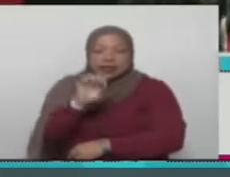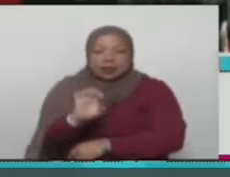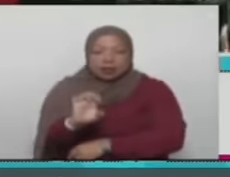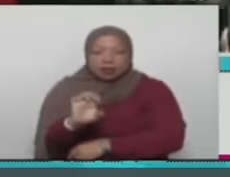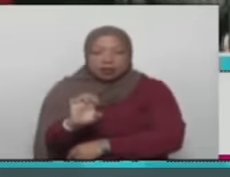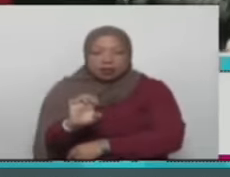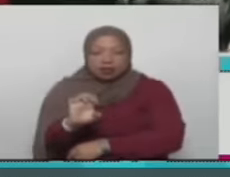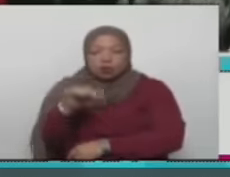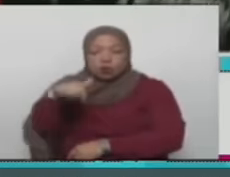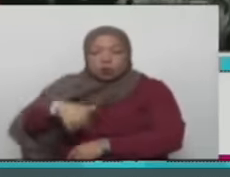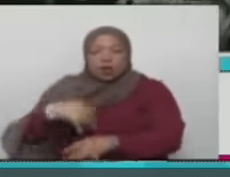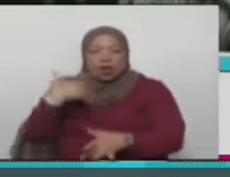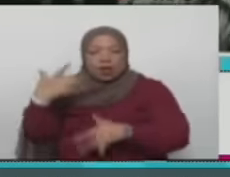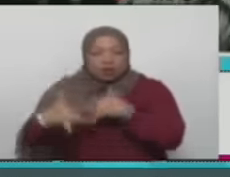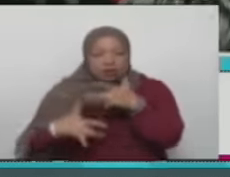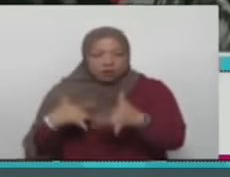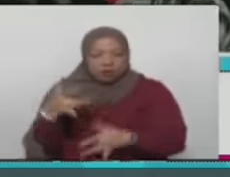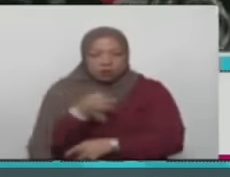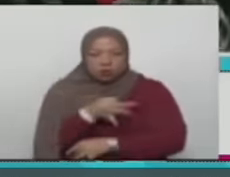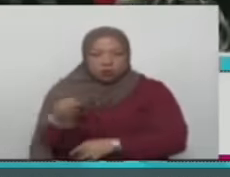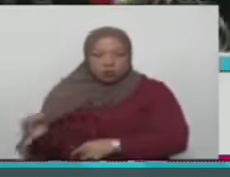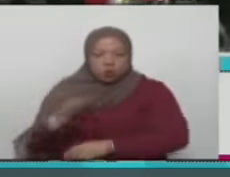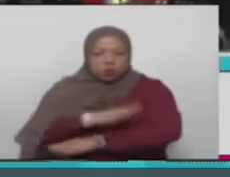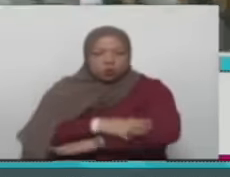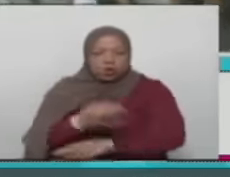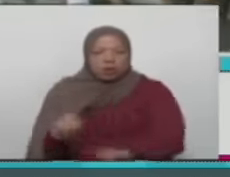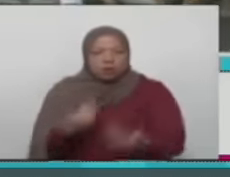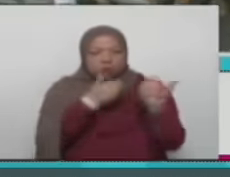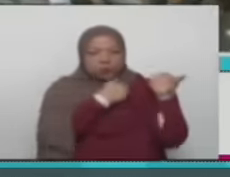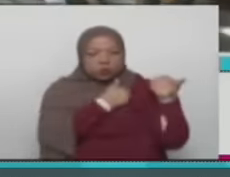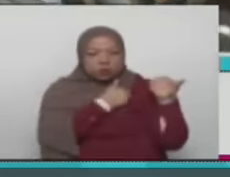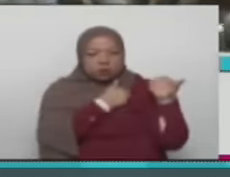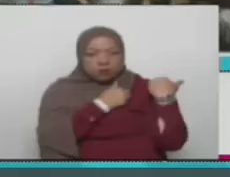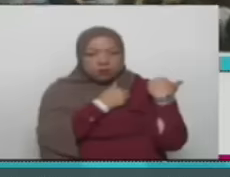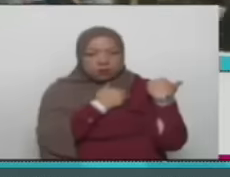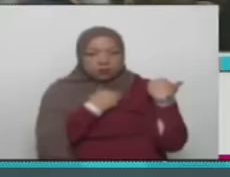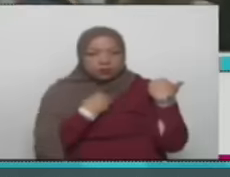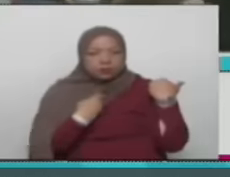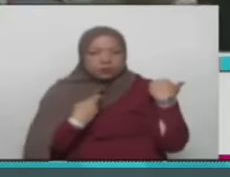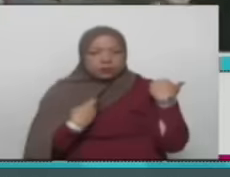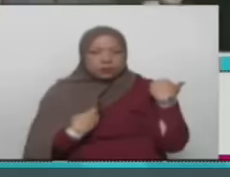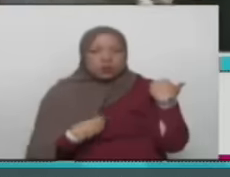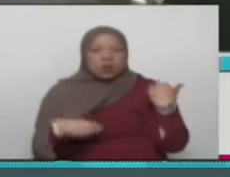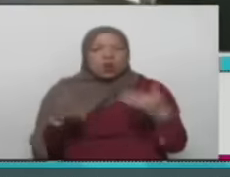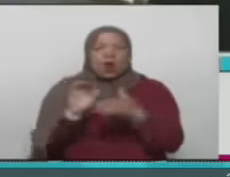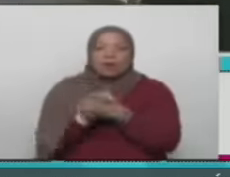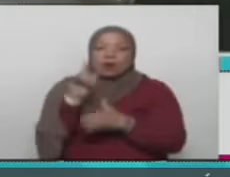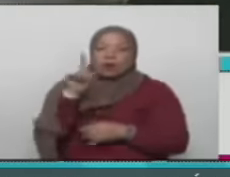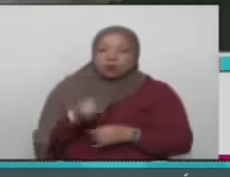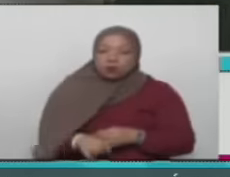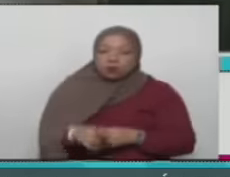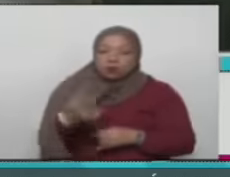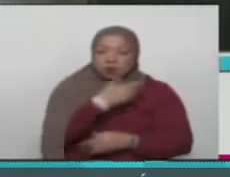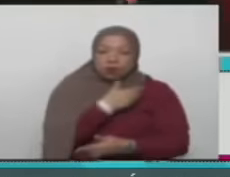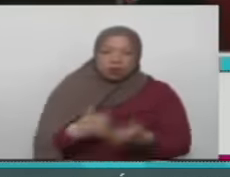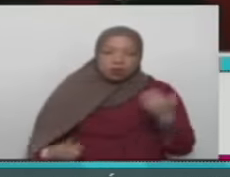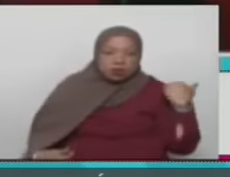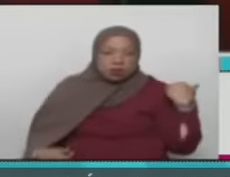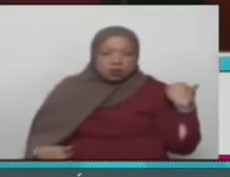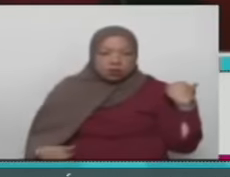un acto serio, cívico, responsable, nuestro amigo también,